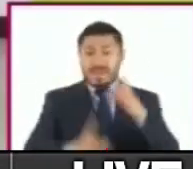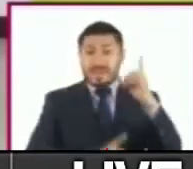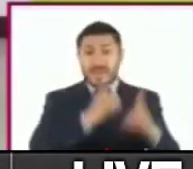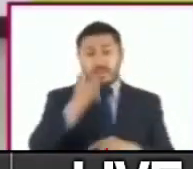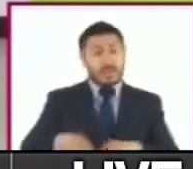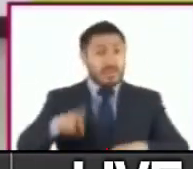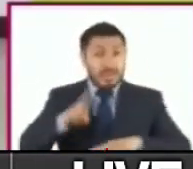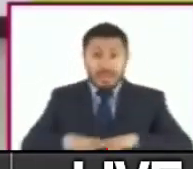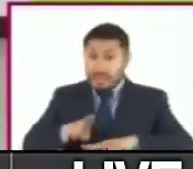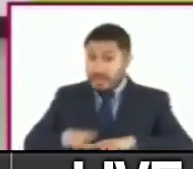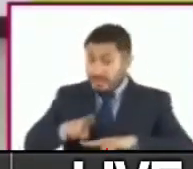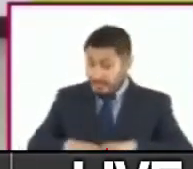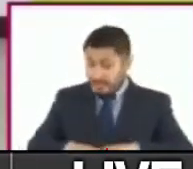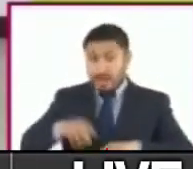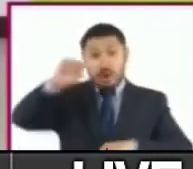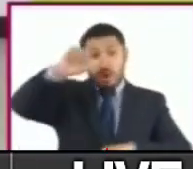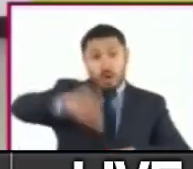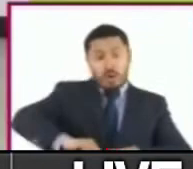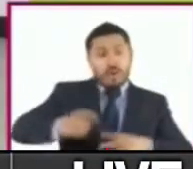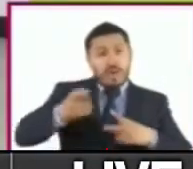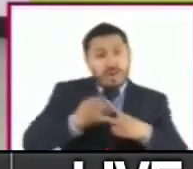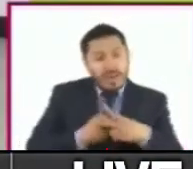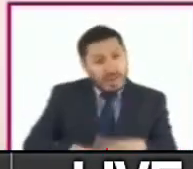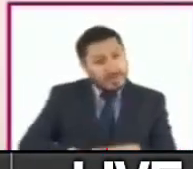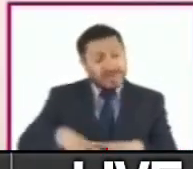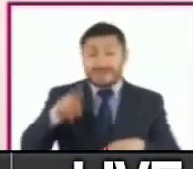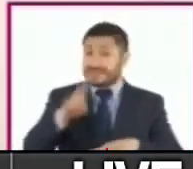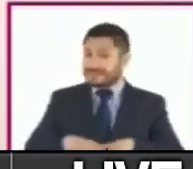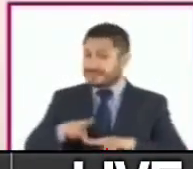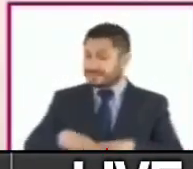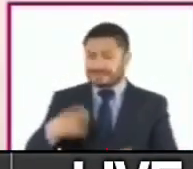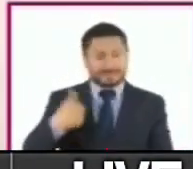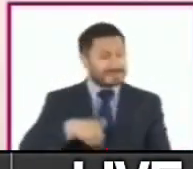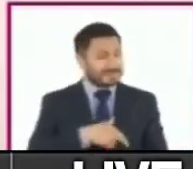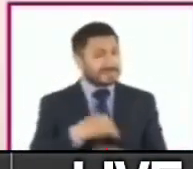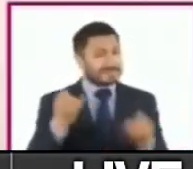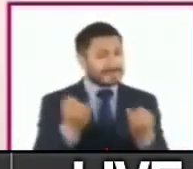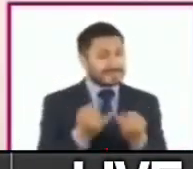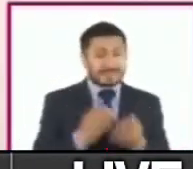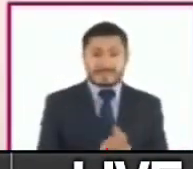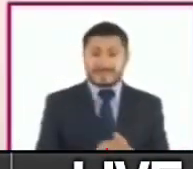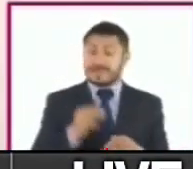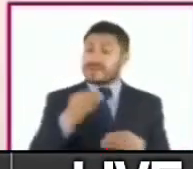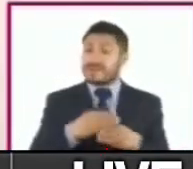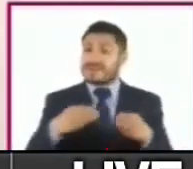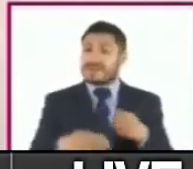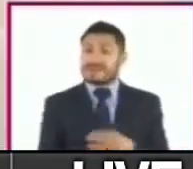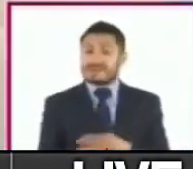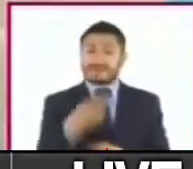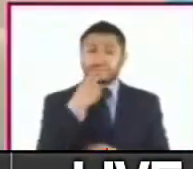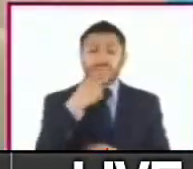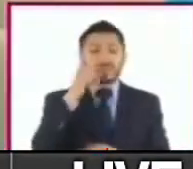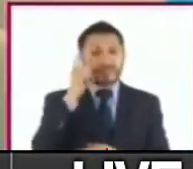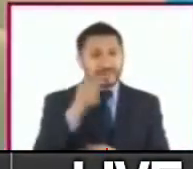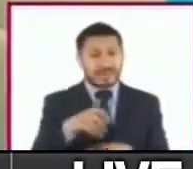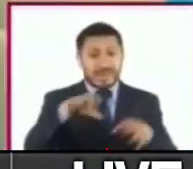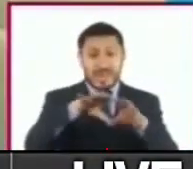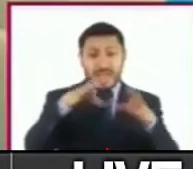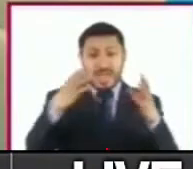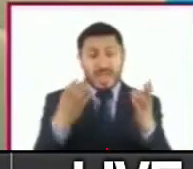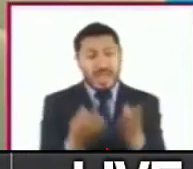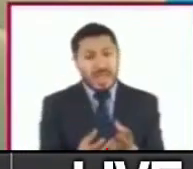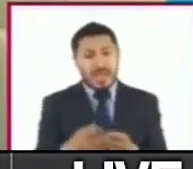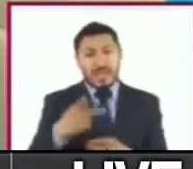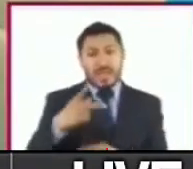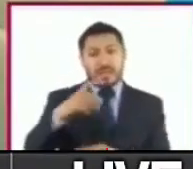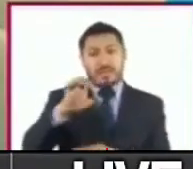sentado, hoy participaremos desde una silla. Los materiales que utilizaremos son una pelota que sea